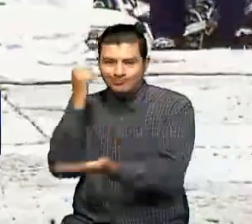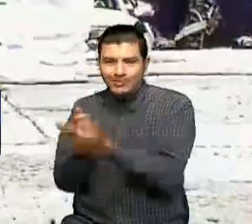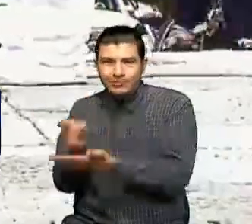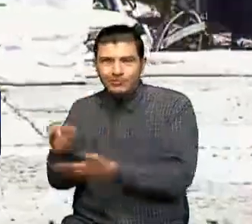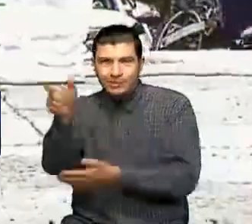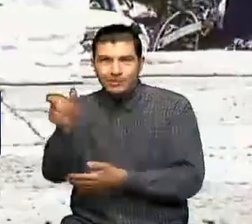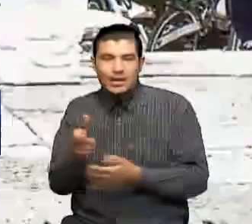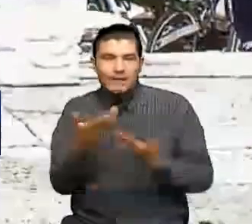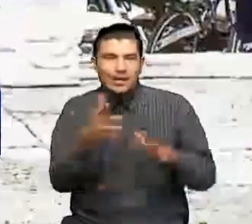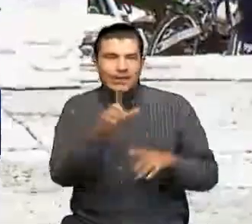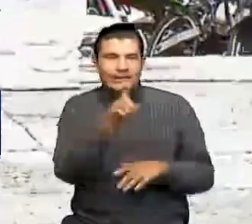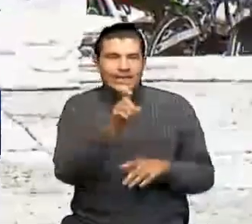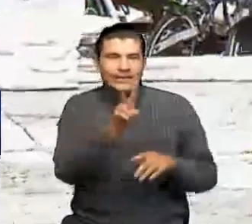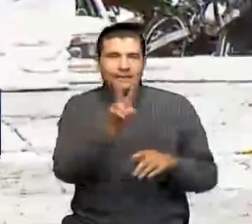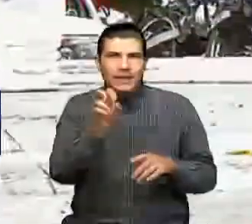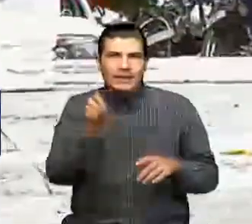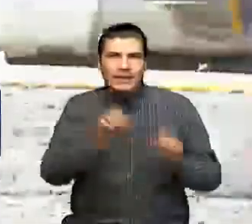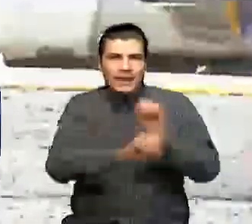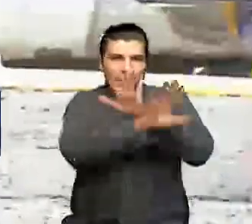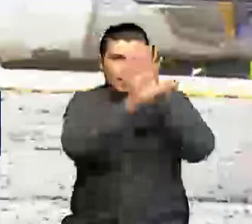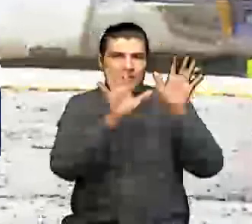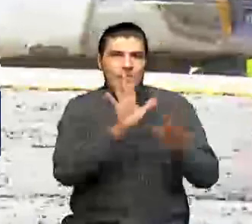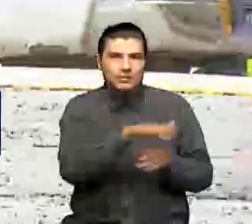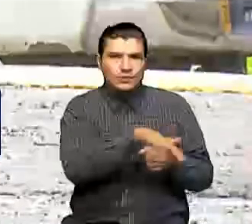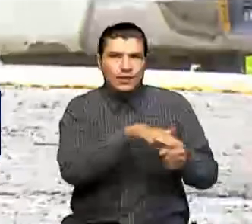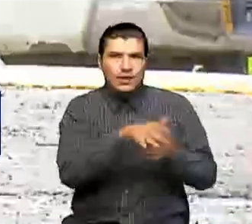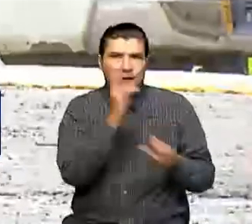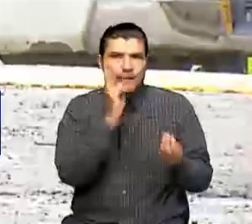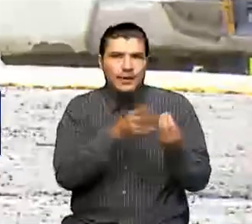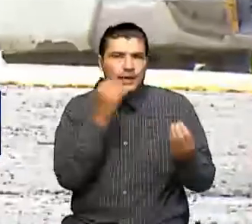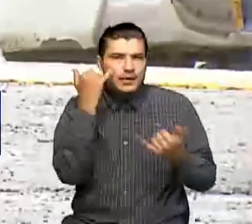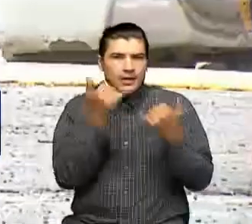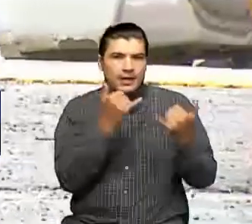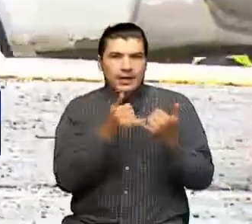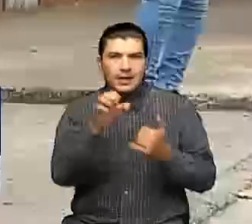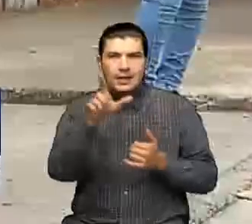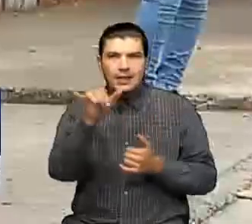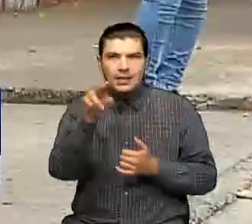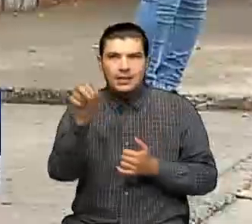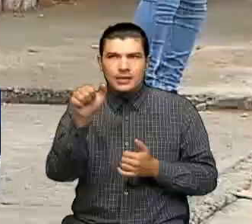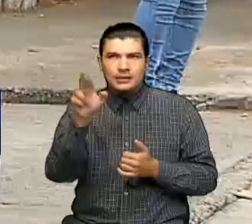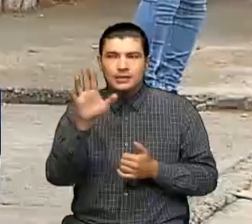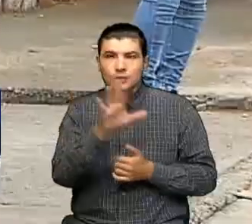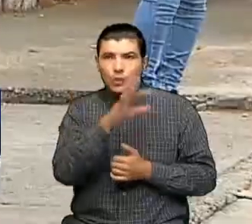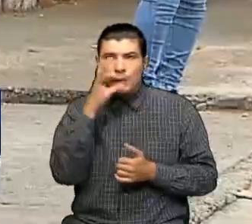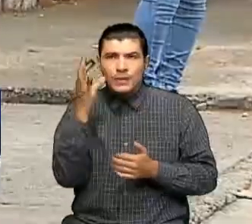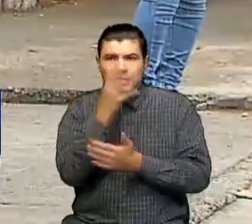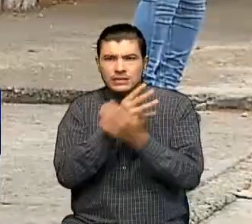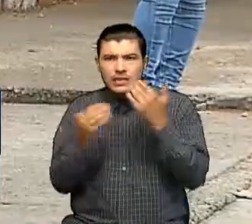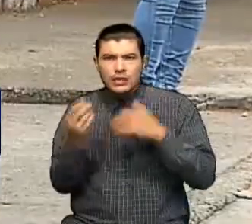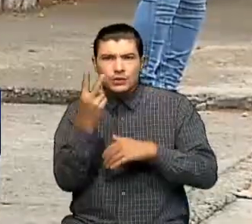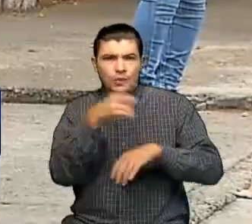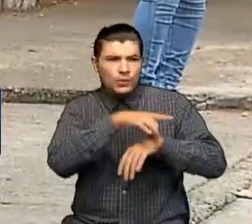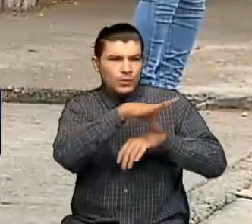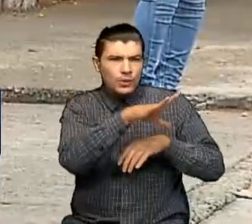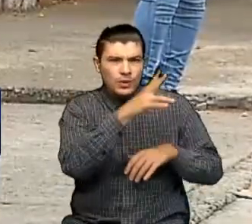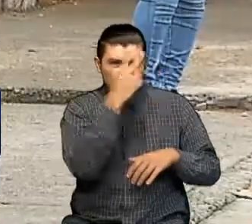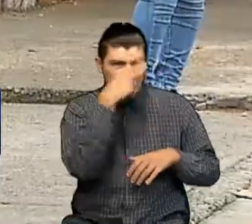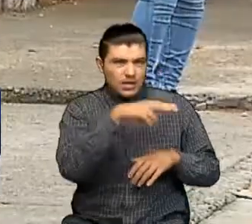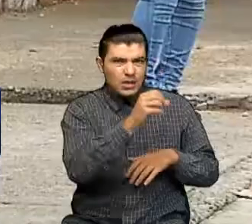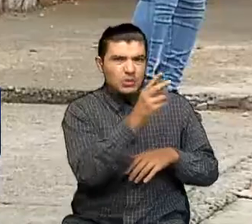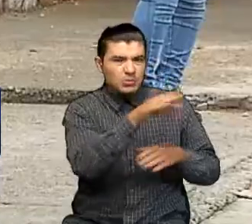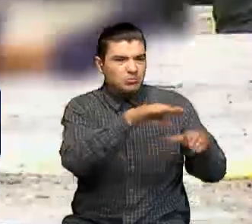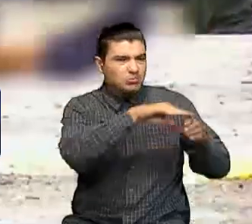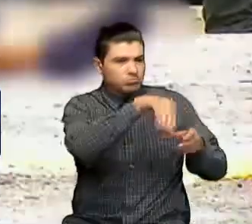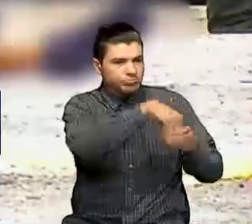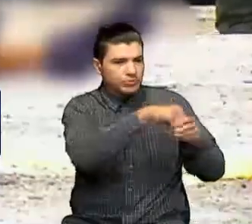hacia las seis y veinte de la mañana ocurrió el hecho la víctima identificada como el yacer abreu acababa de dejar a sus dos hijos en el colegio pedro fortúl